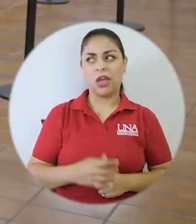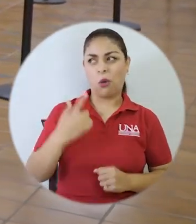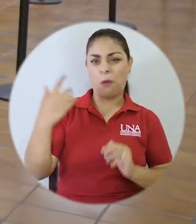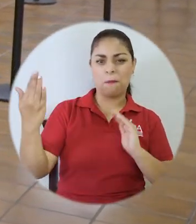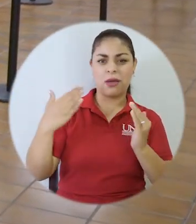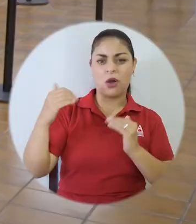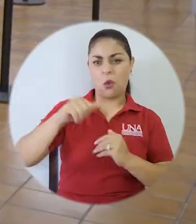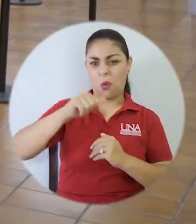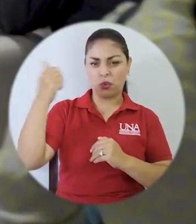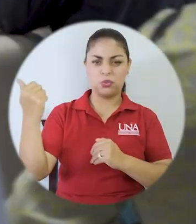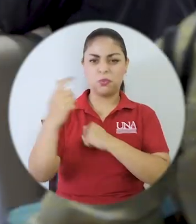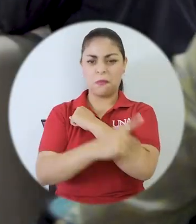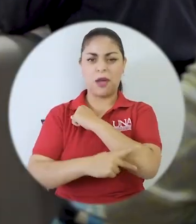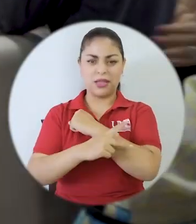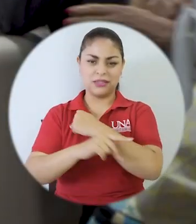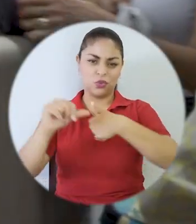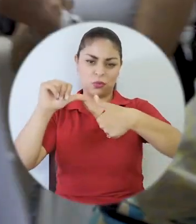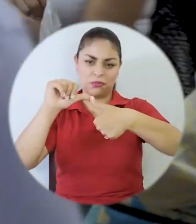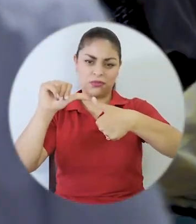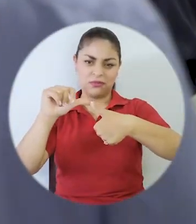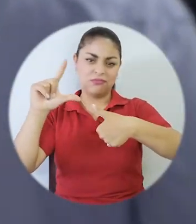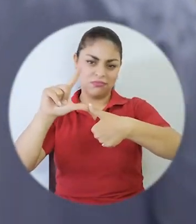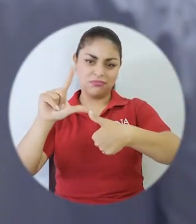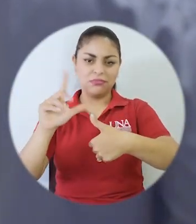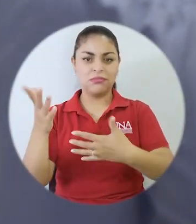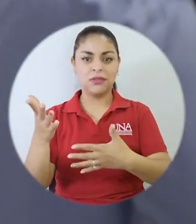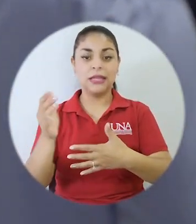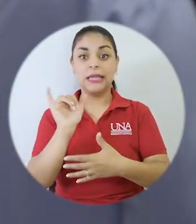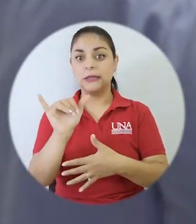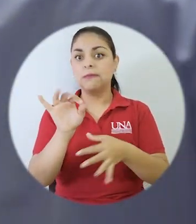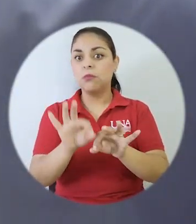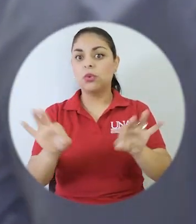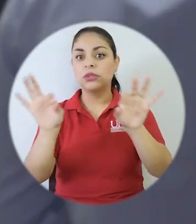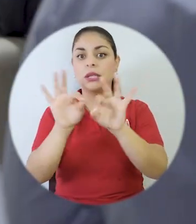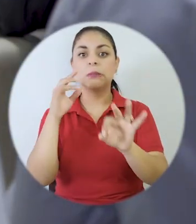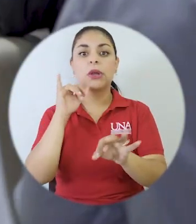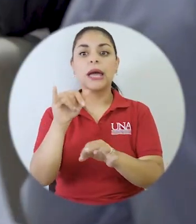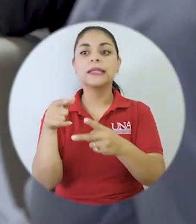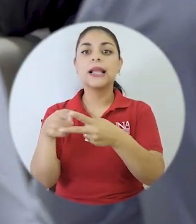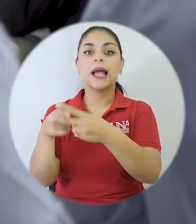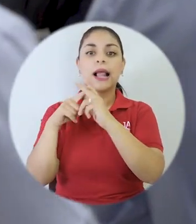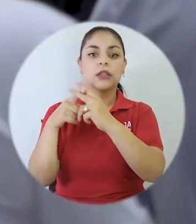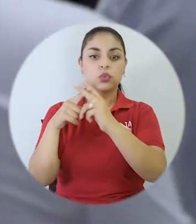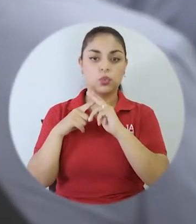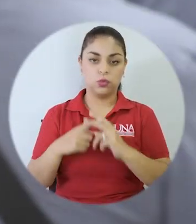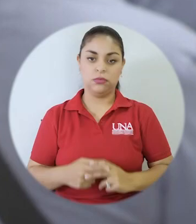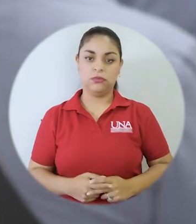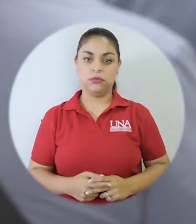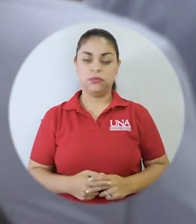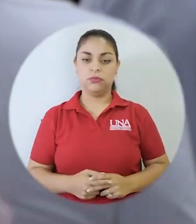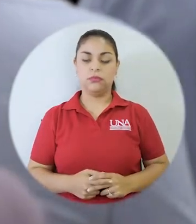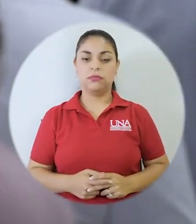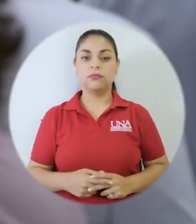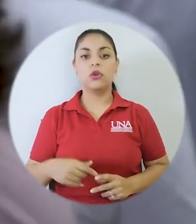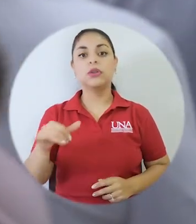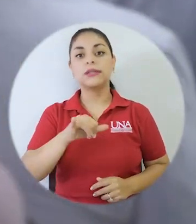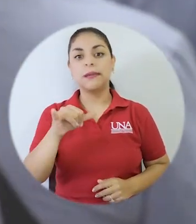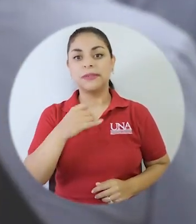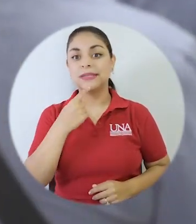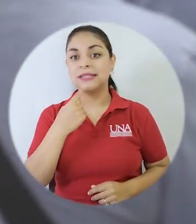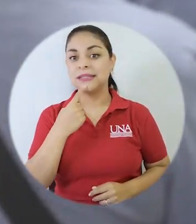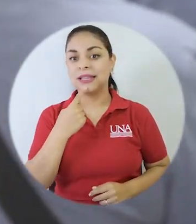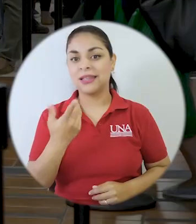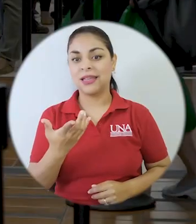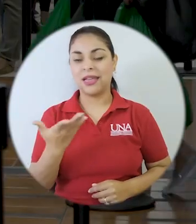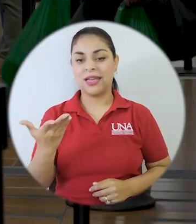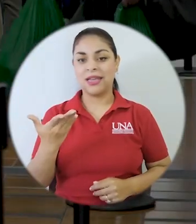relación incluso con otros países del área latinoamericana. Entonces, eso es un elemento importante porque ahí está el crédito, ¿verdad? Claro. Pero además, definir,